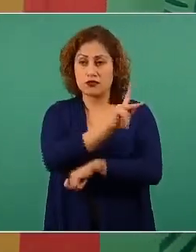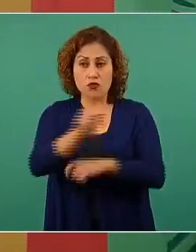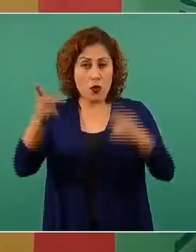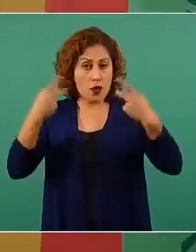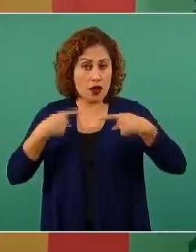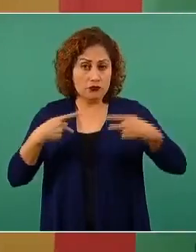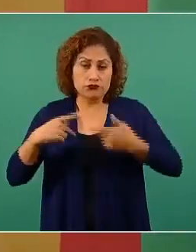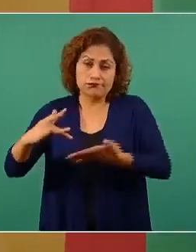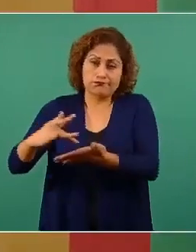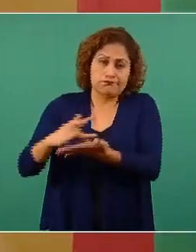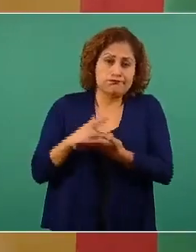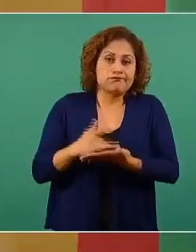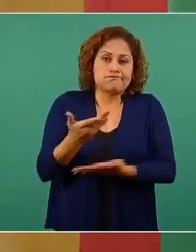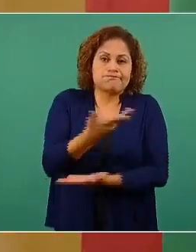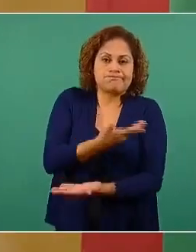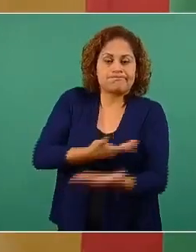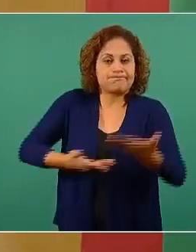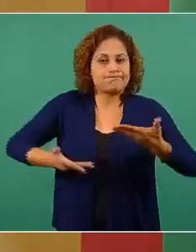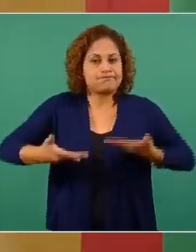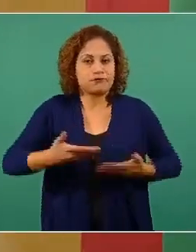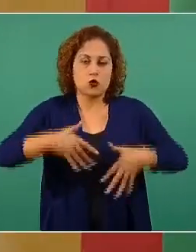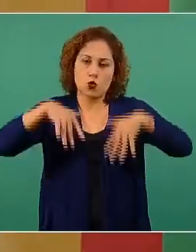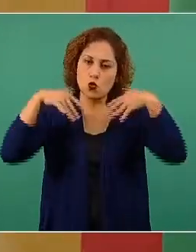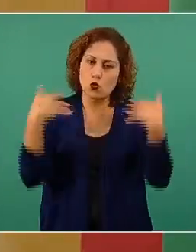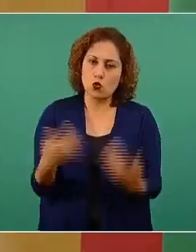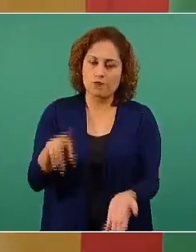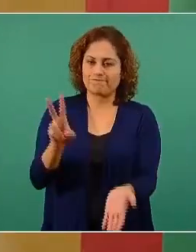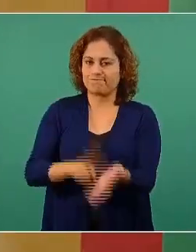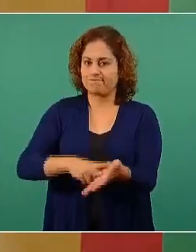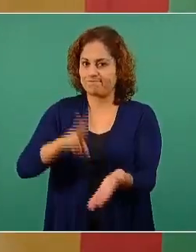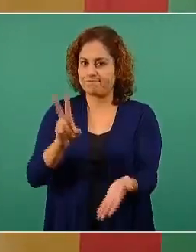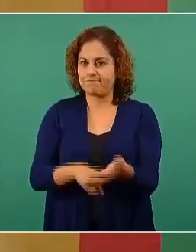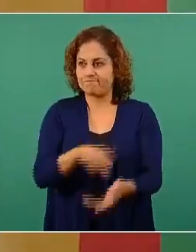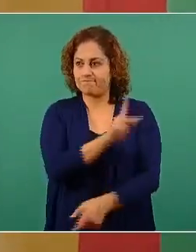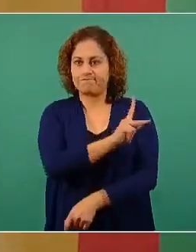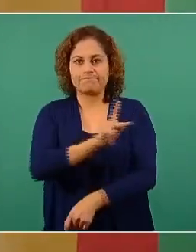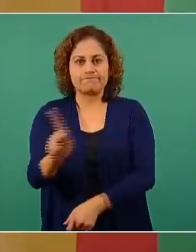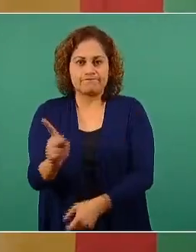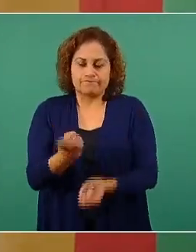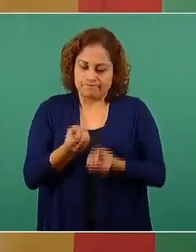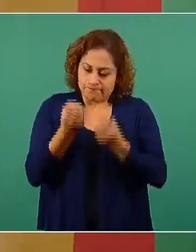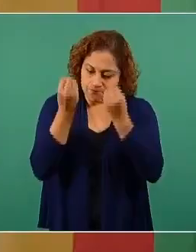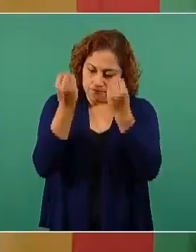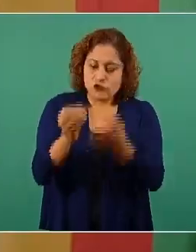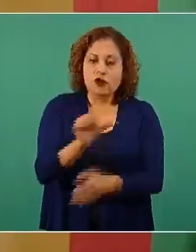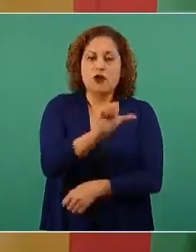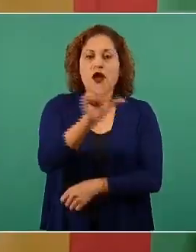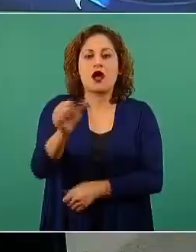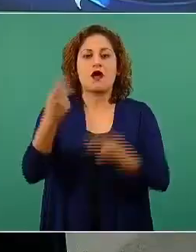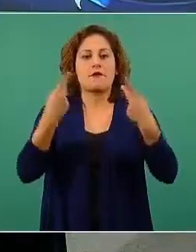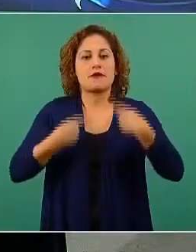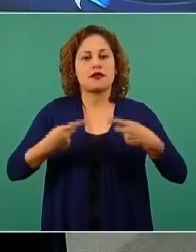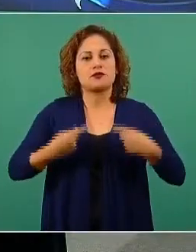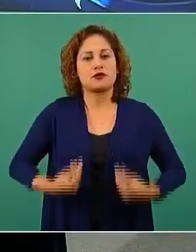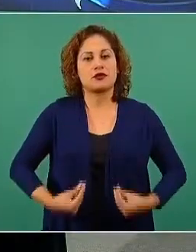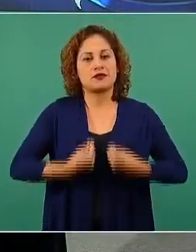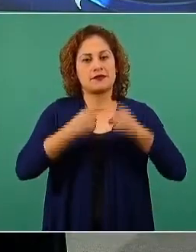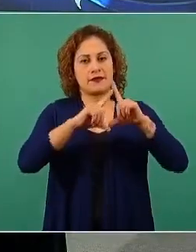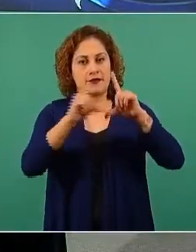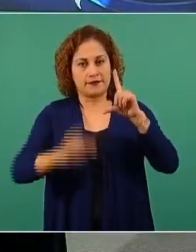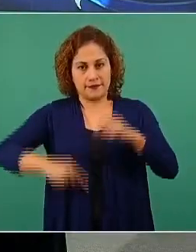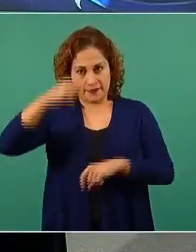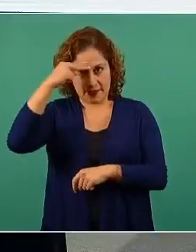buen ambiente de colaboración con un sentido muy patriótico y muy generoso hacia la sociedad. Vamos a ver la